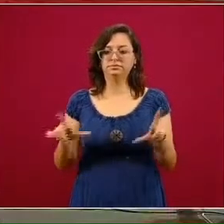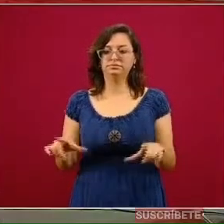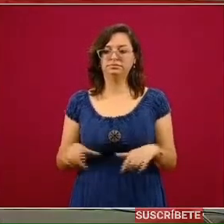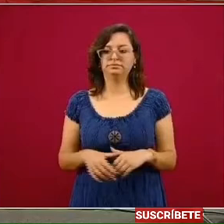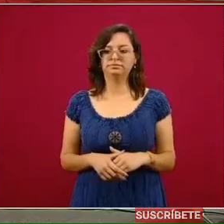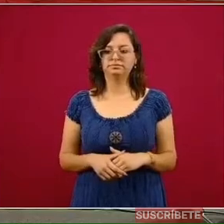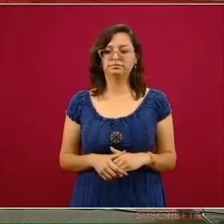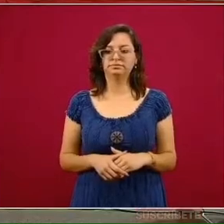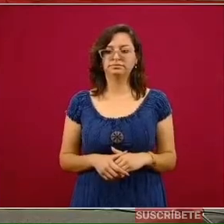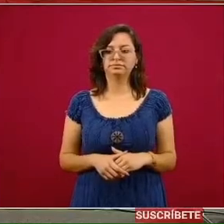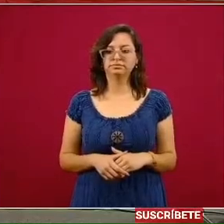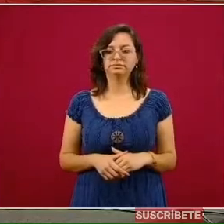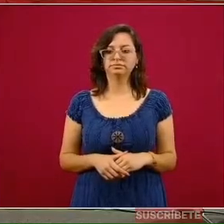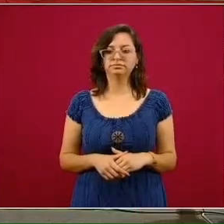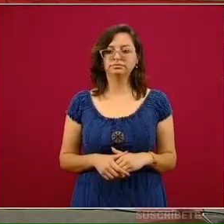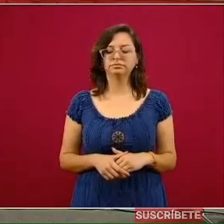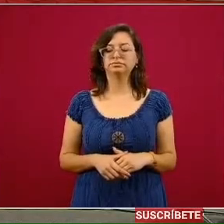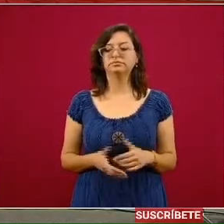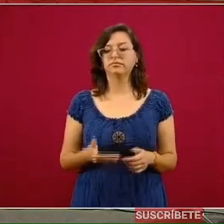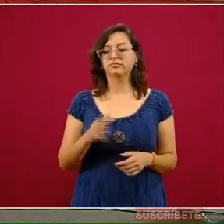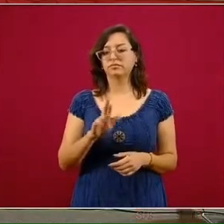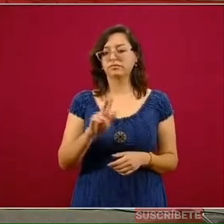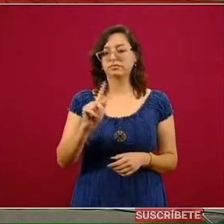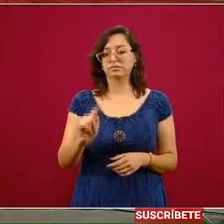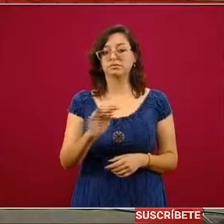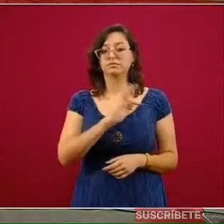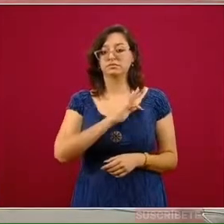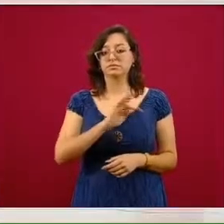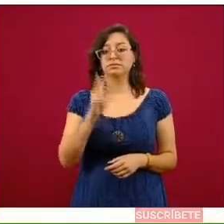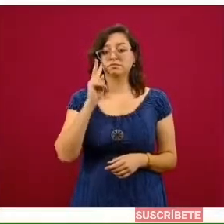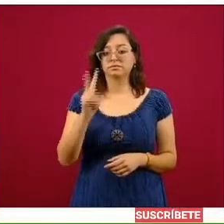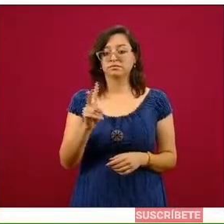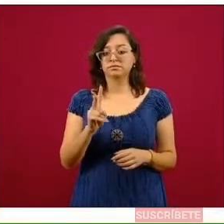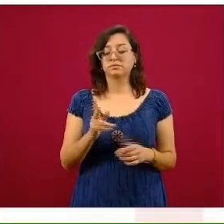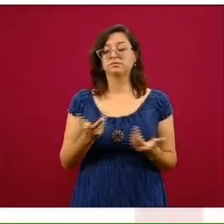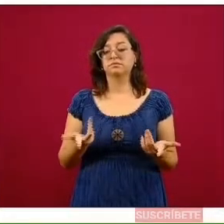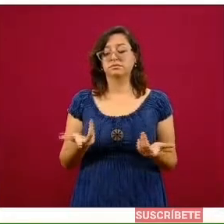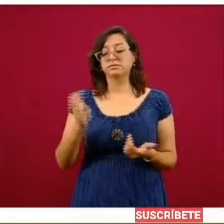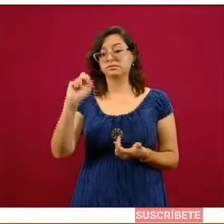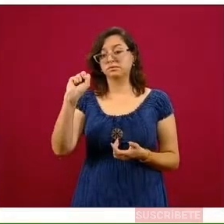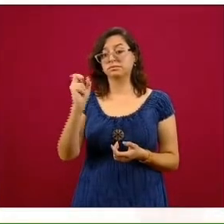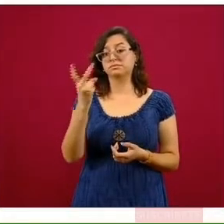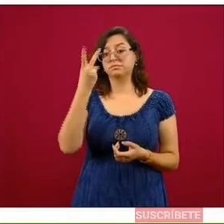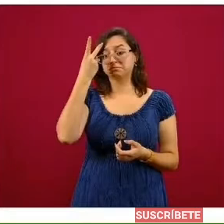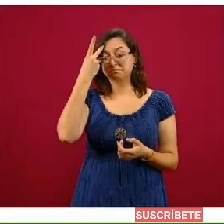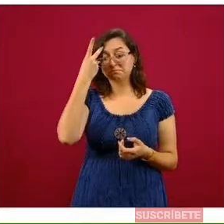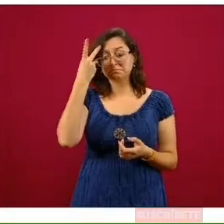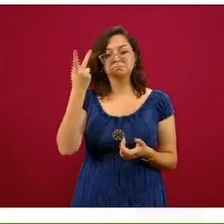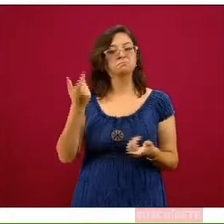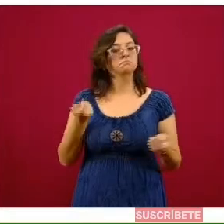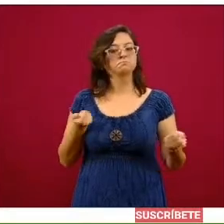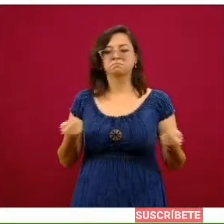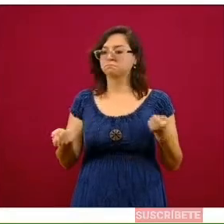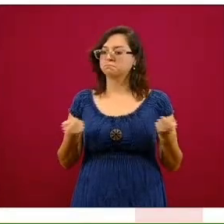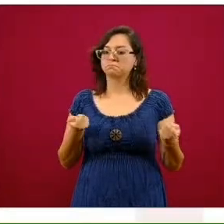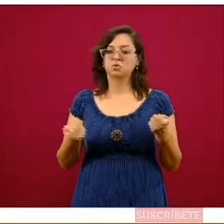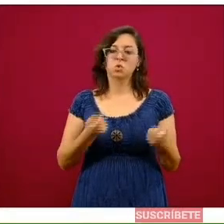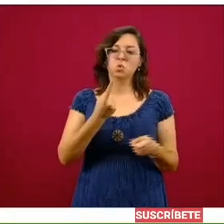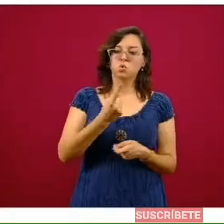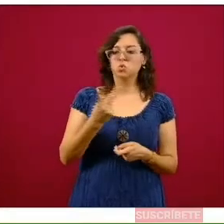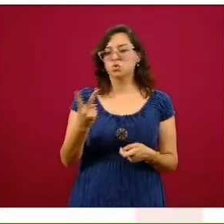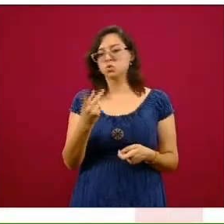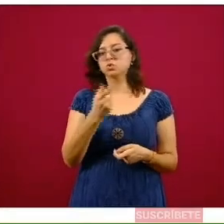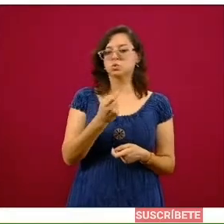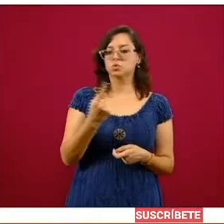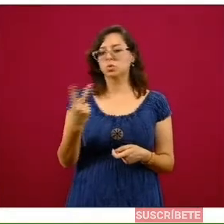diapositiva para ver el número básico de reproducción, y aquí vemos cómo precisamente San Luis Potosí se ha mantenido prácticamente entre el 1 y